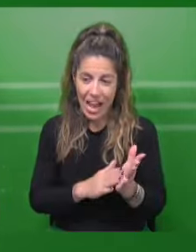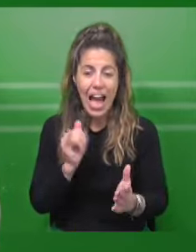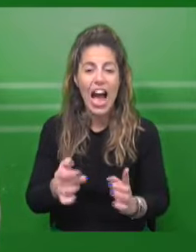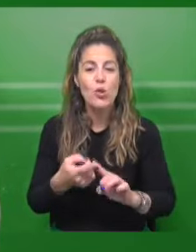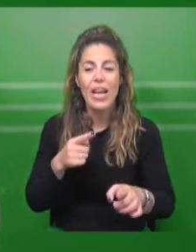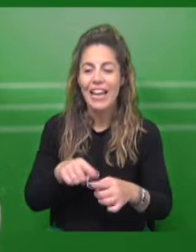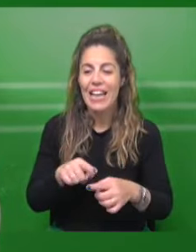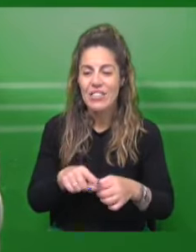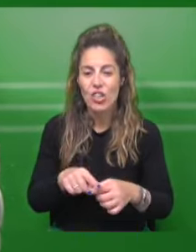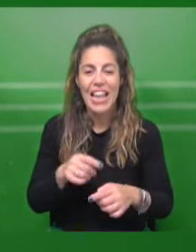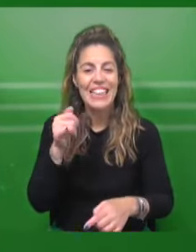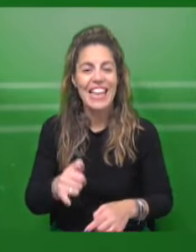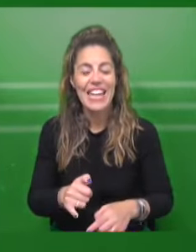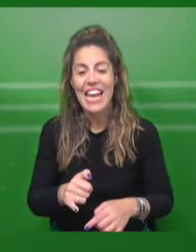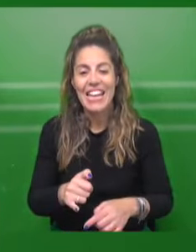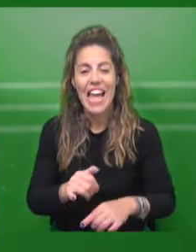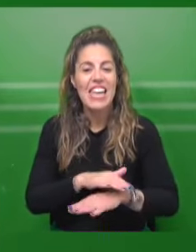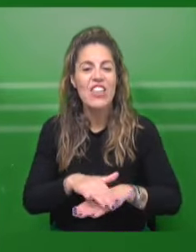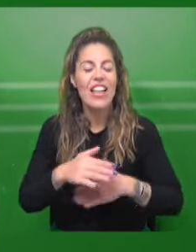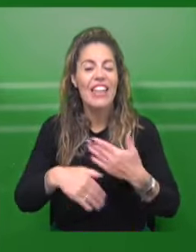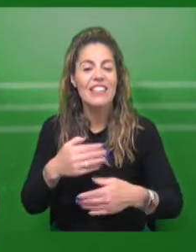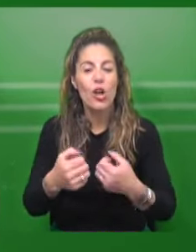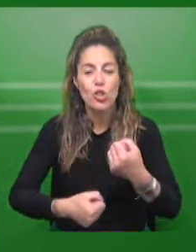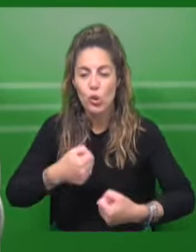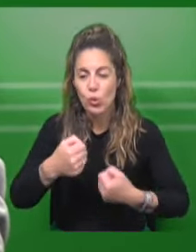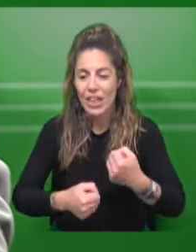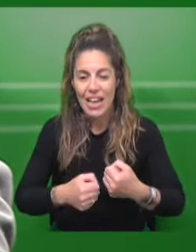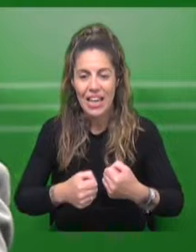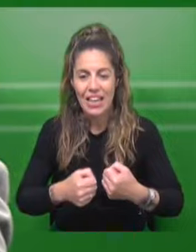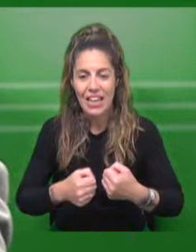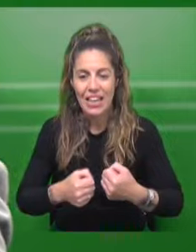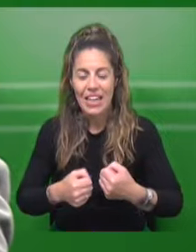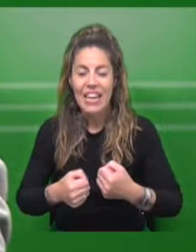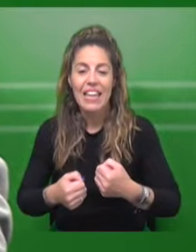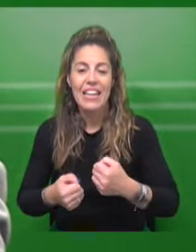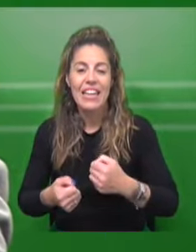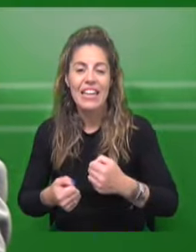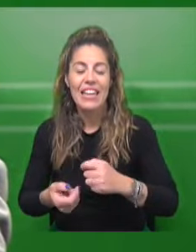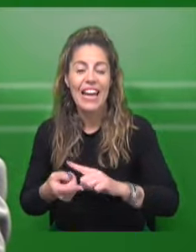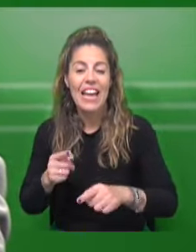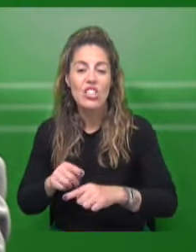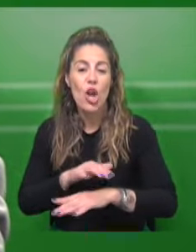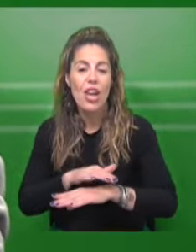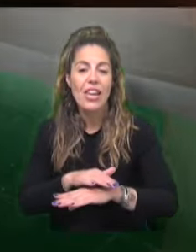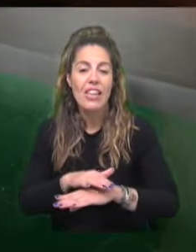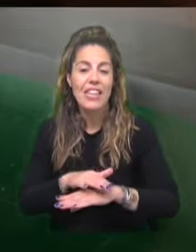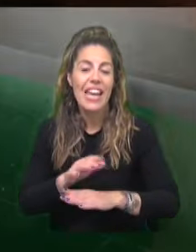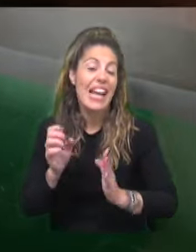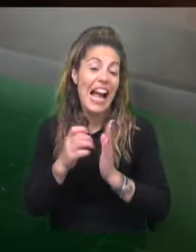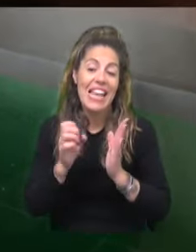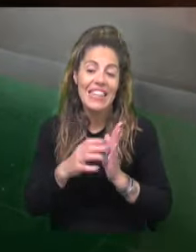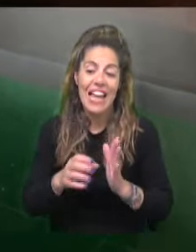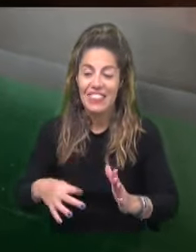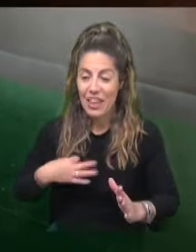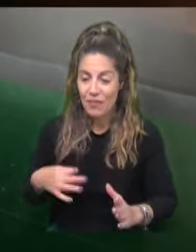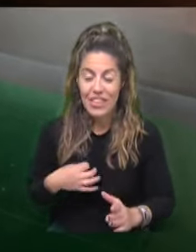relación entre tener cierto nivel de desarrollo industrial y cierto nivel al final de calidad de vida y de capacidad